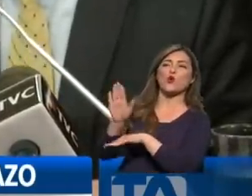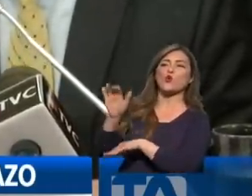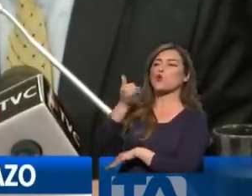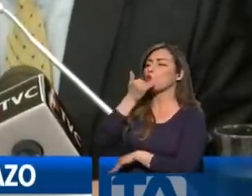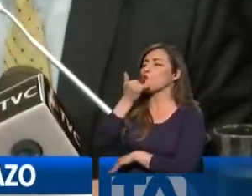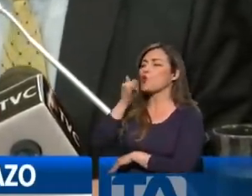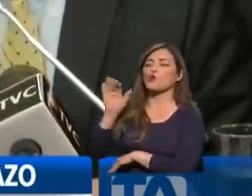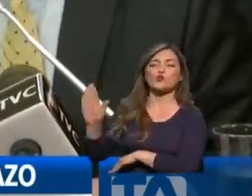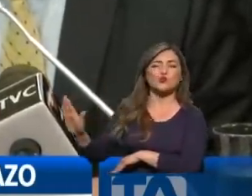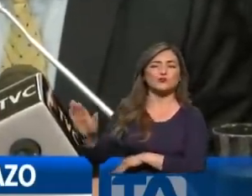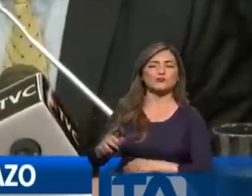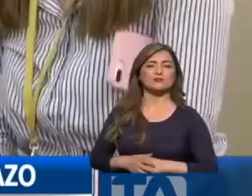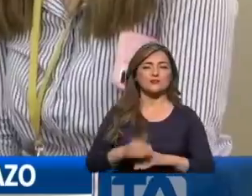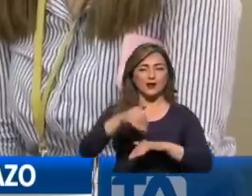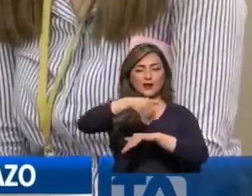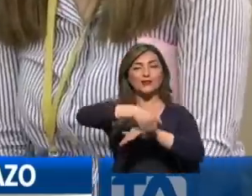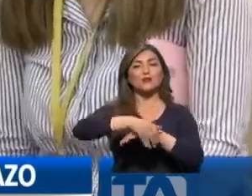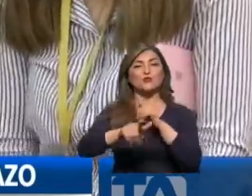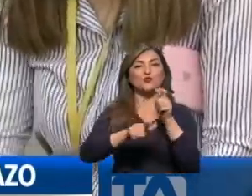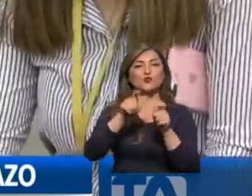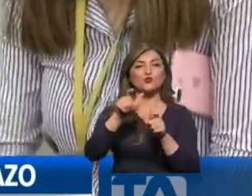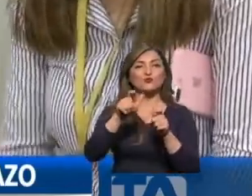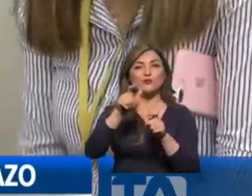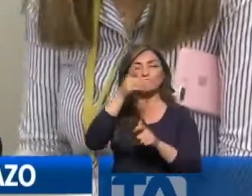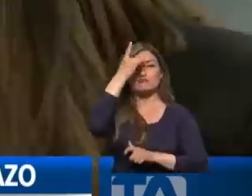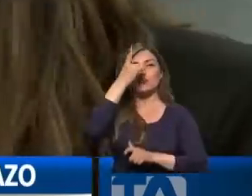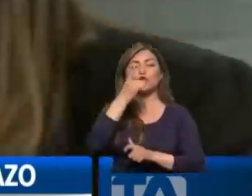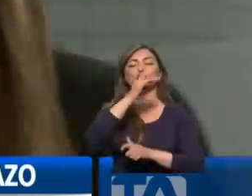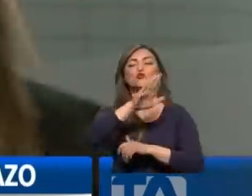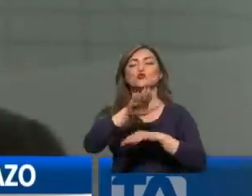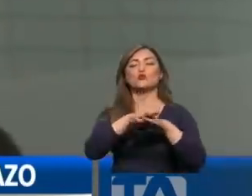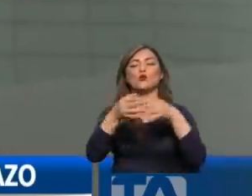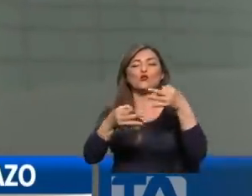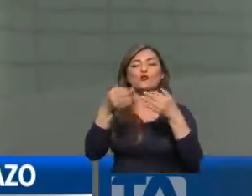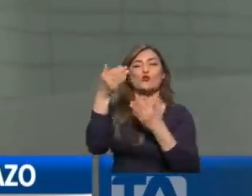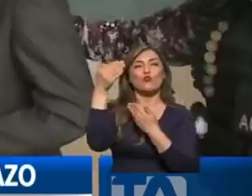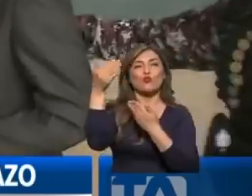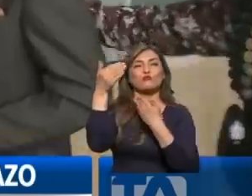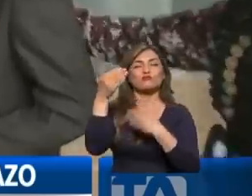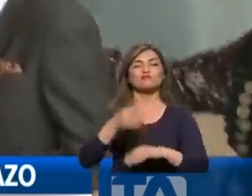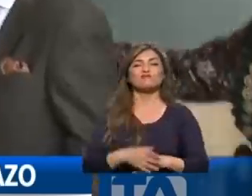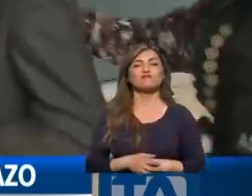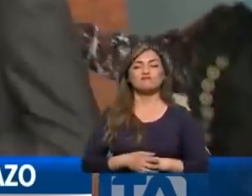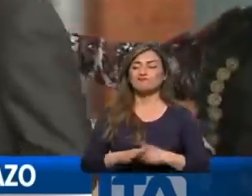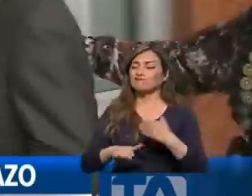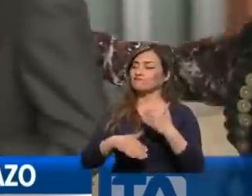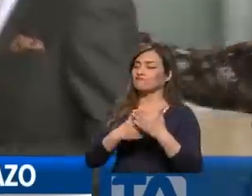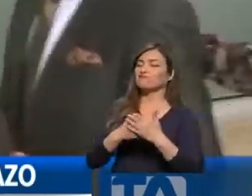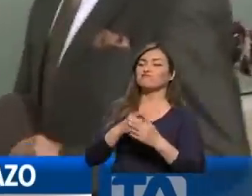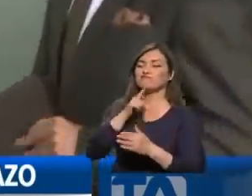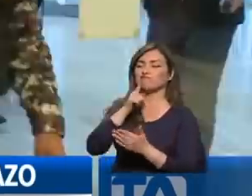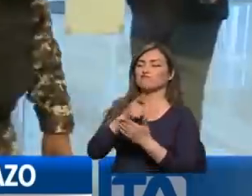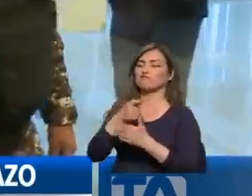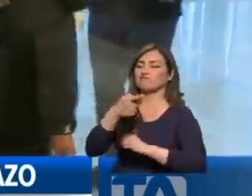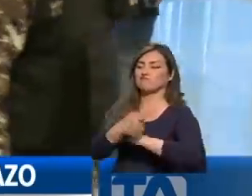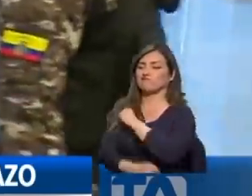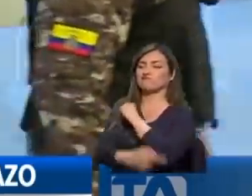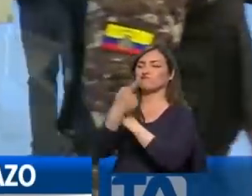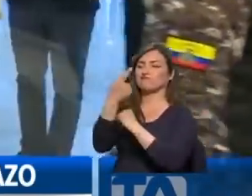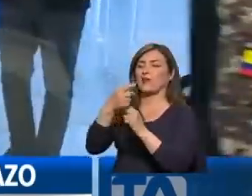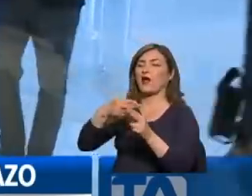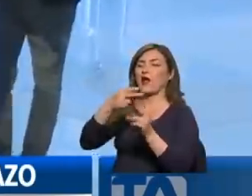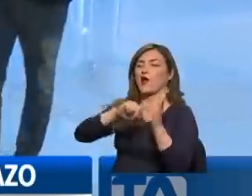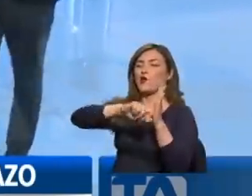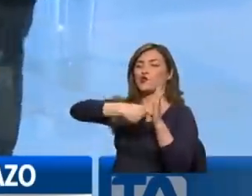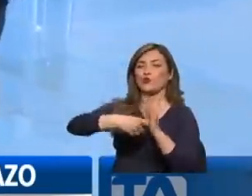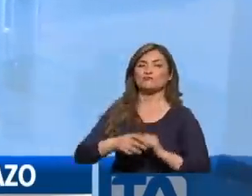de la comisión presentaron sus posiciones respecto del juicio político y todos se inclinaron por la censura del ex contralor.